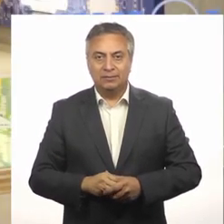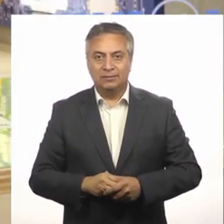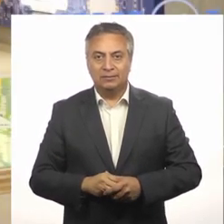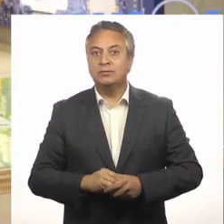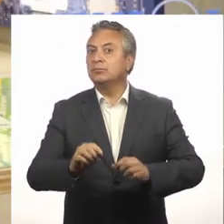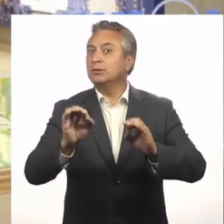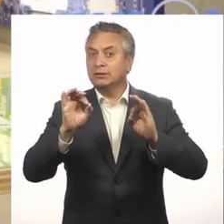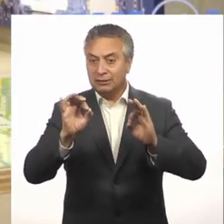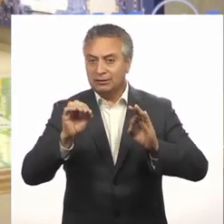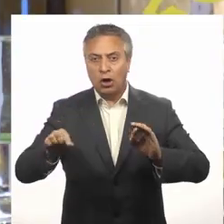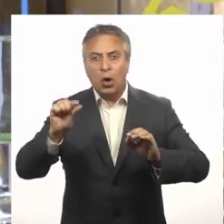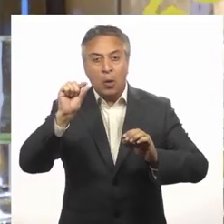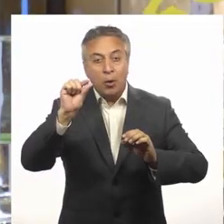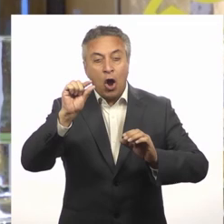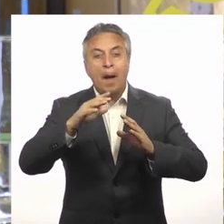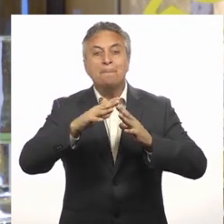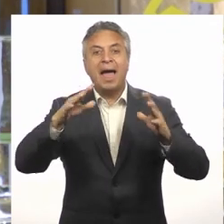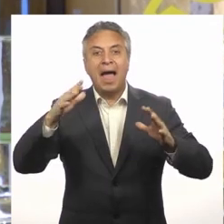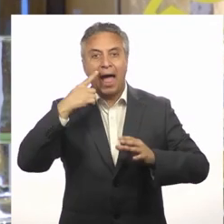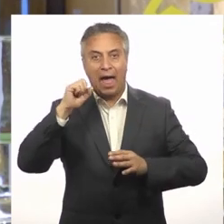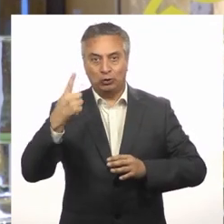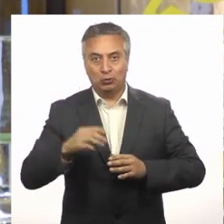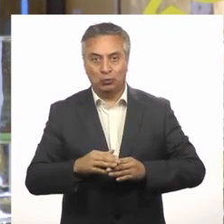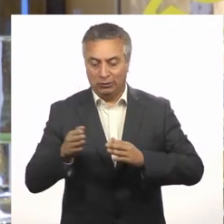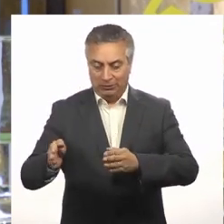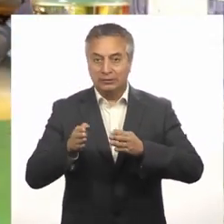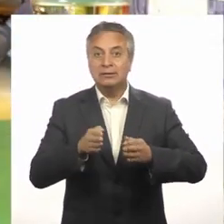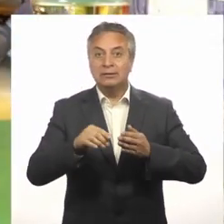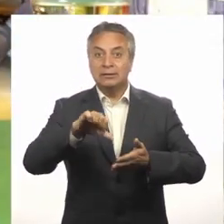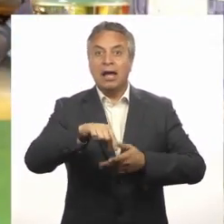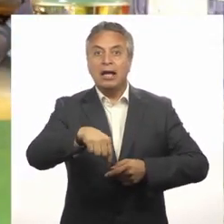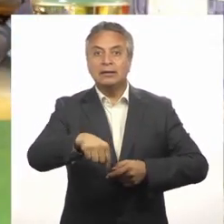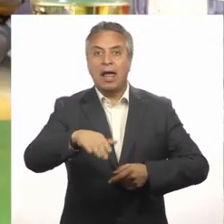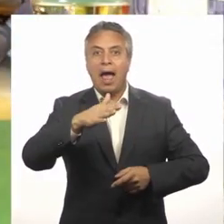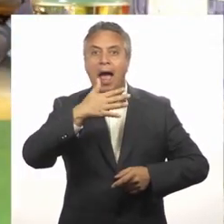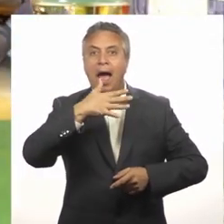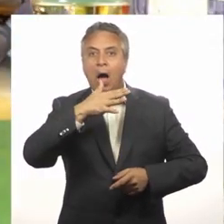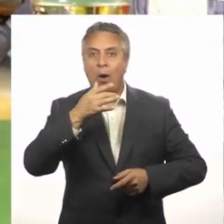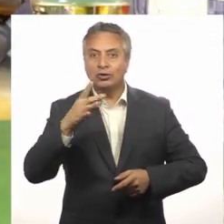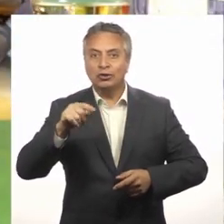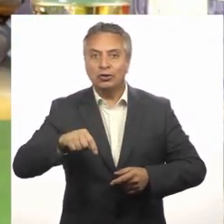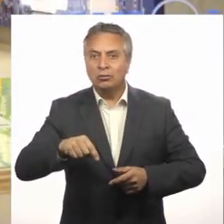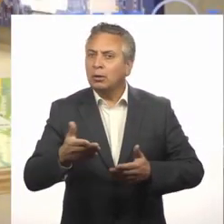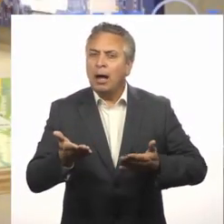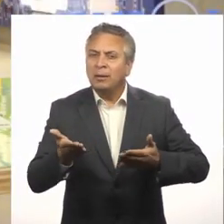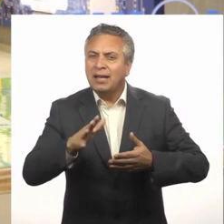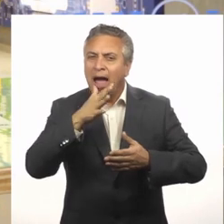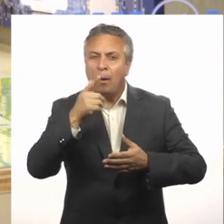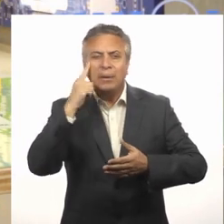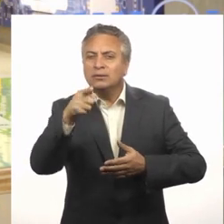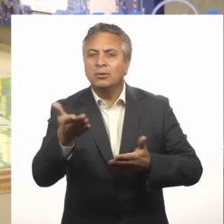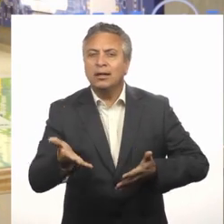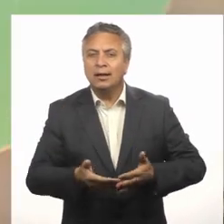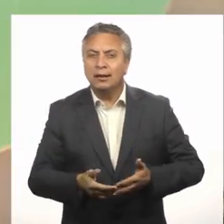Excelente, está un poco más azul. En el centro tenemos agua. ¿Qué creen? ¿Qué pasará con el agua?